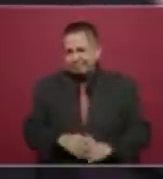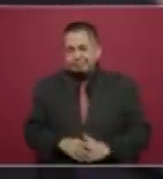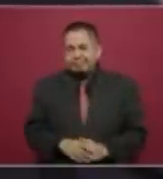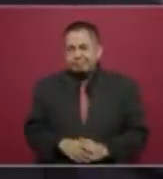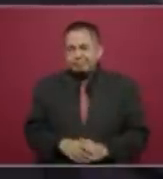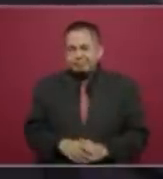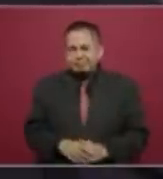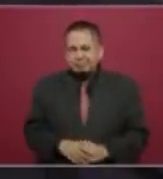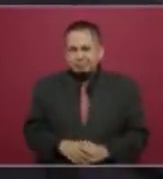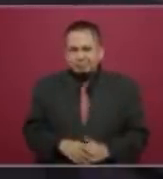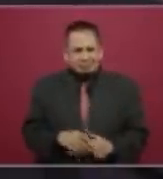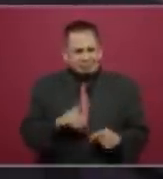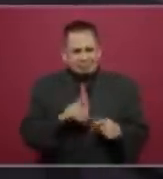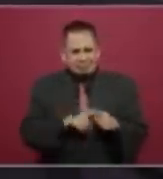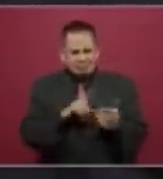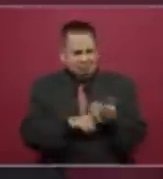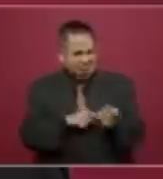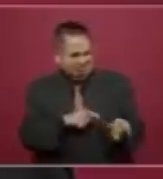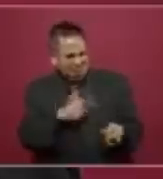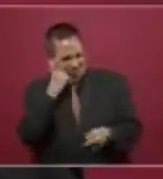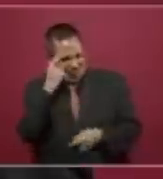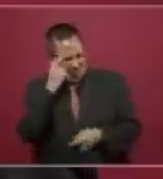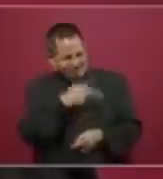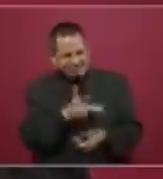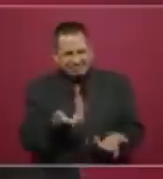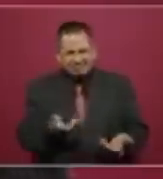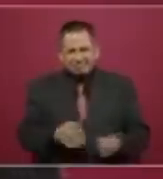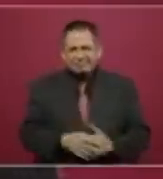No sé qué les está pasando, están